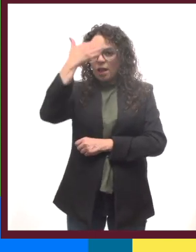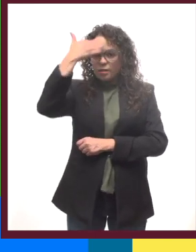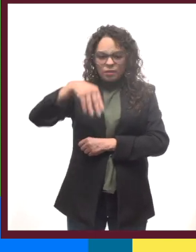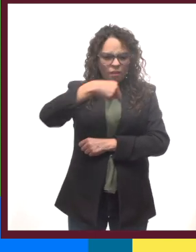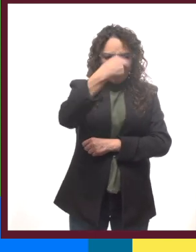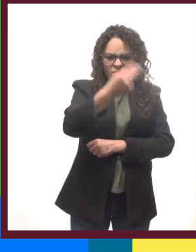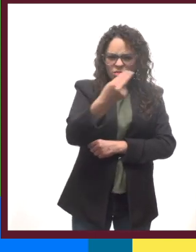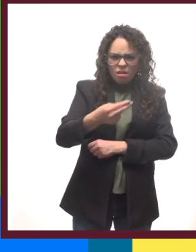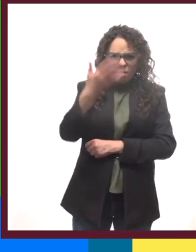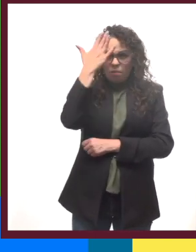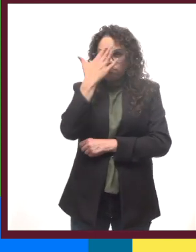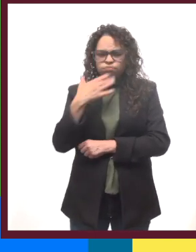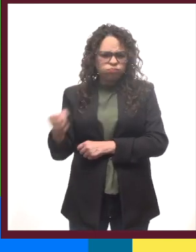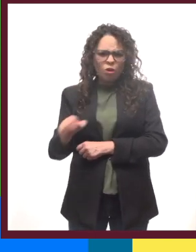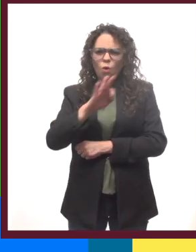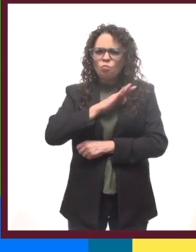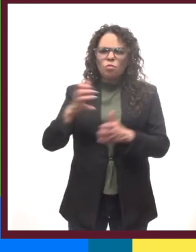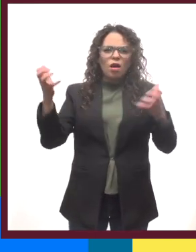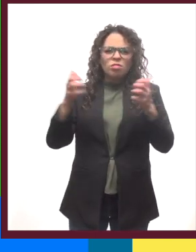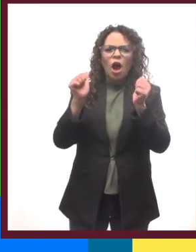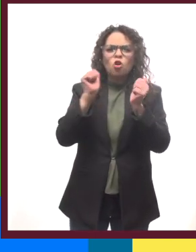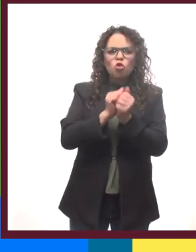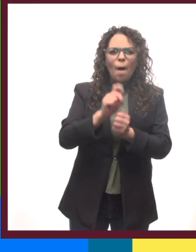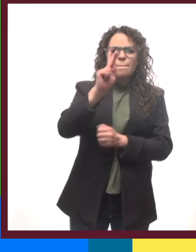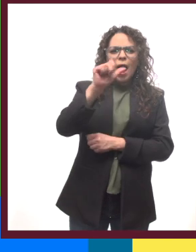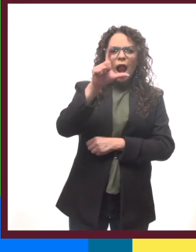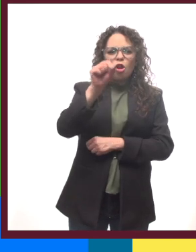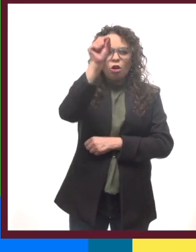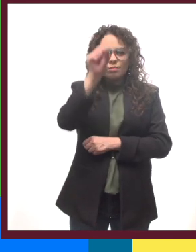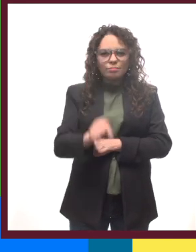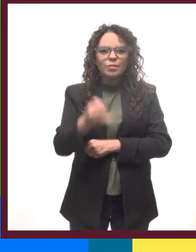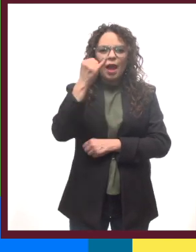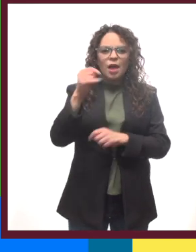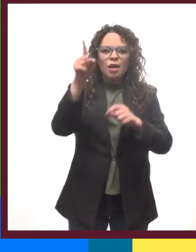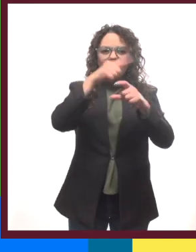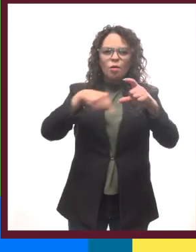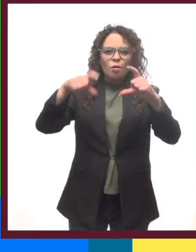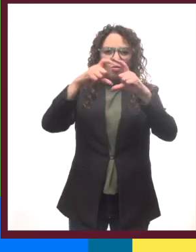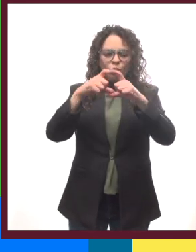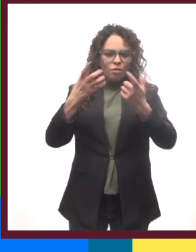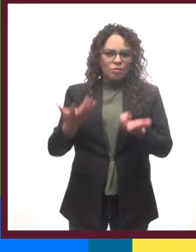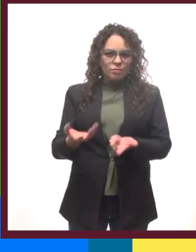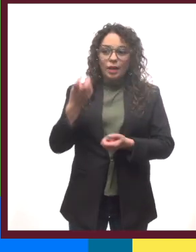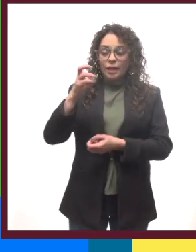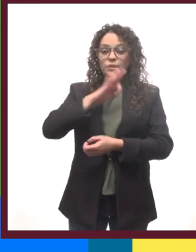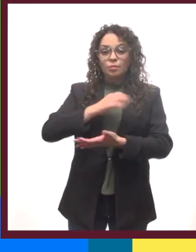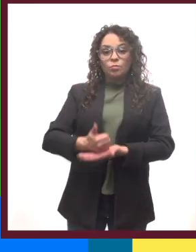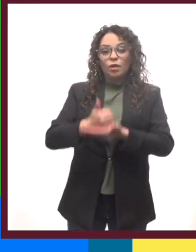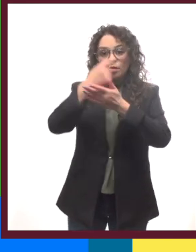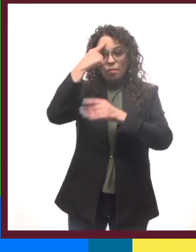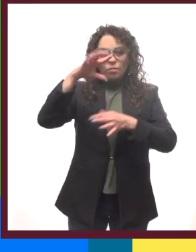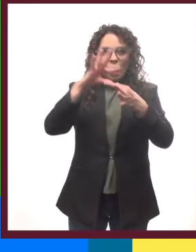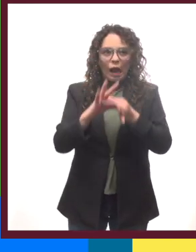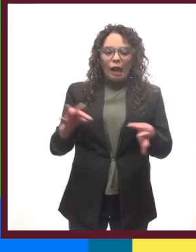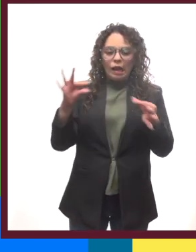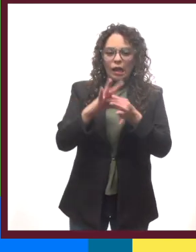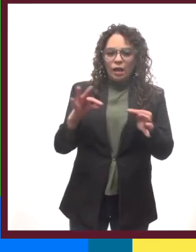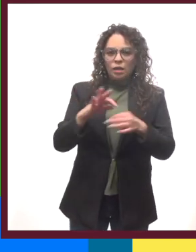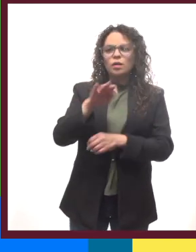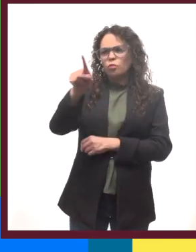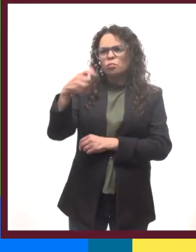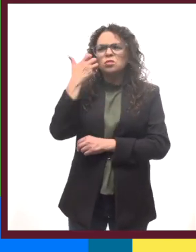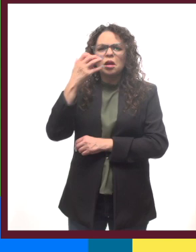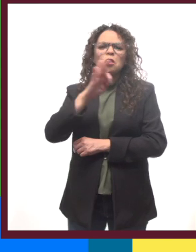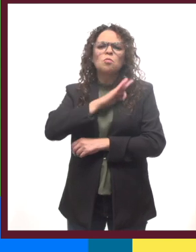Puedes hacer personajes con palitos y bolitas. Piensa si el sonido te puede ayudar a contar la historia.